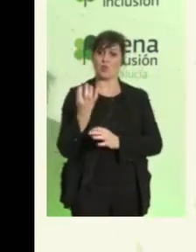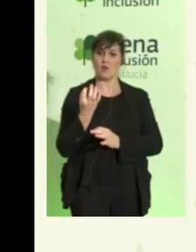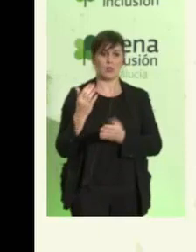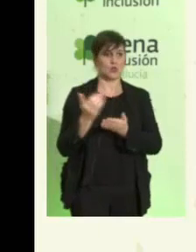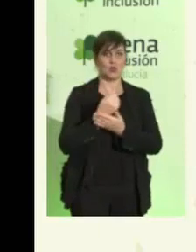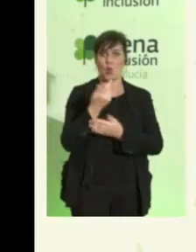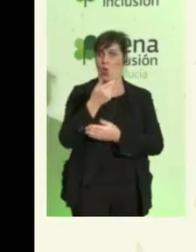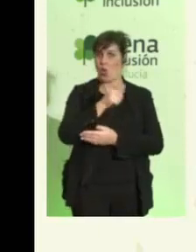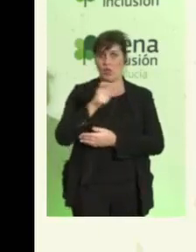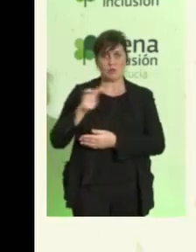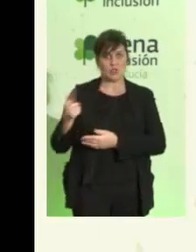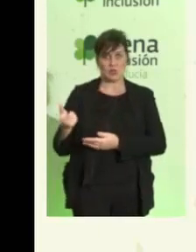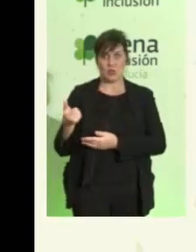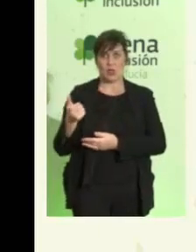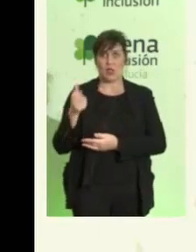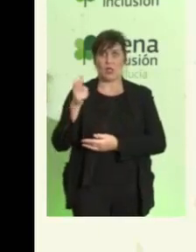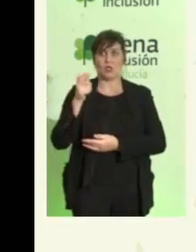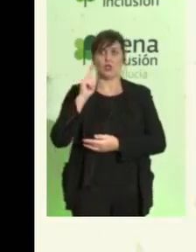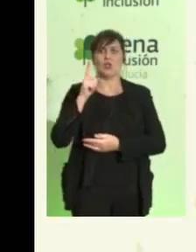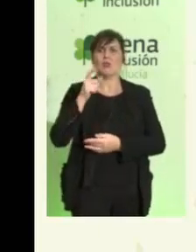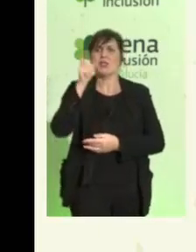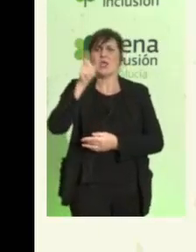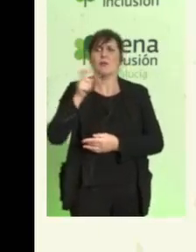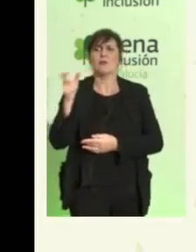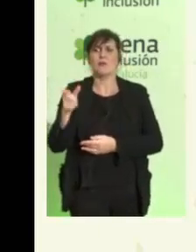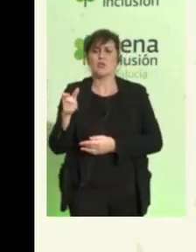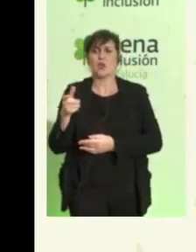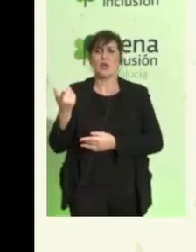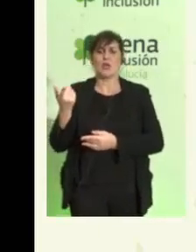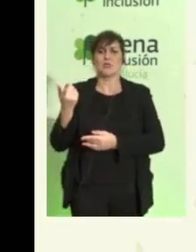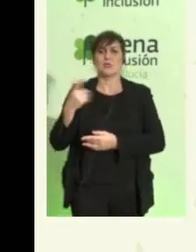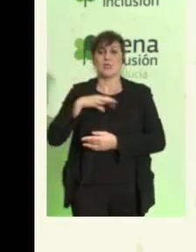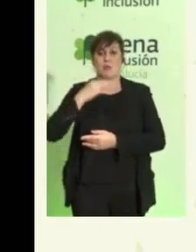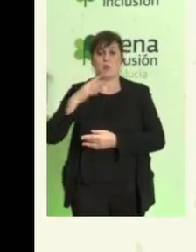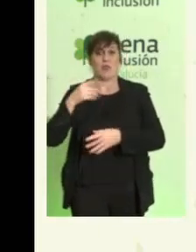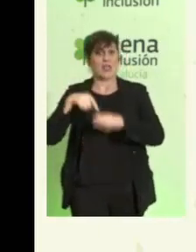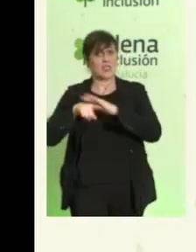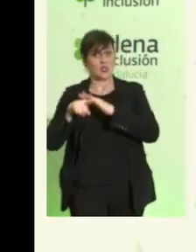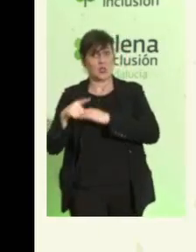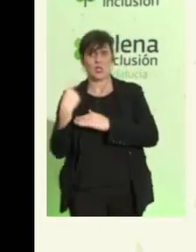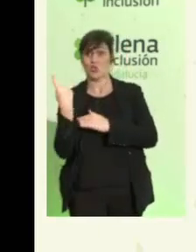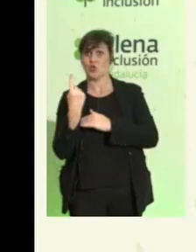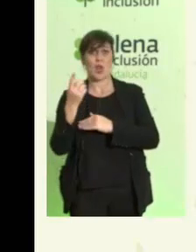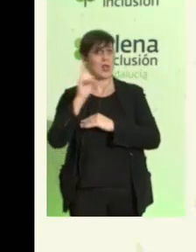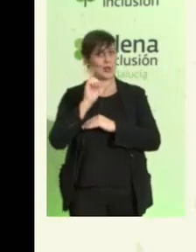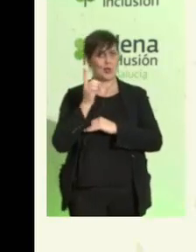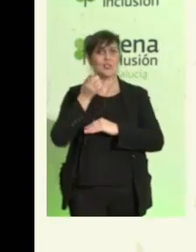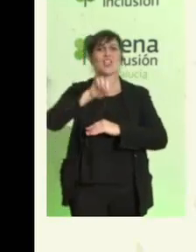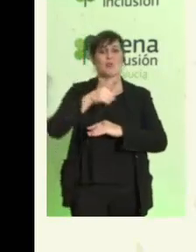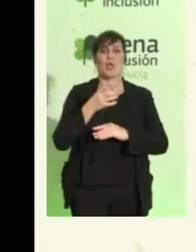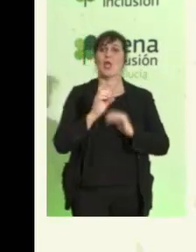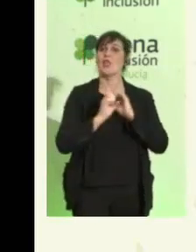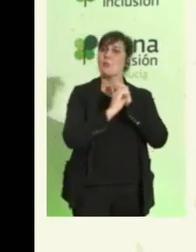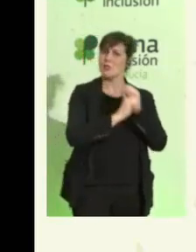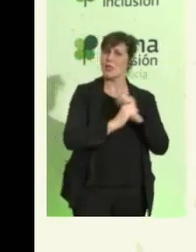para personas que son independientes o que pueden gestionar esto por sí solas, sino que todas y cada una de las